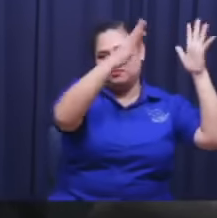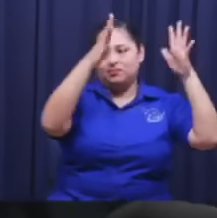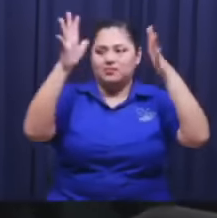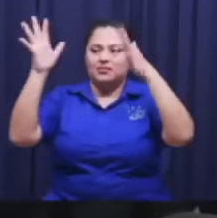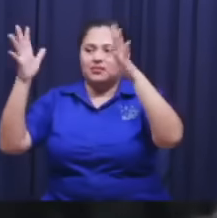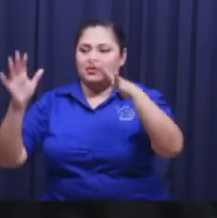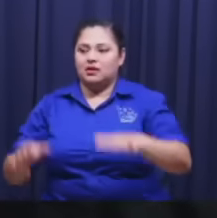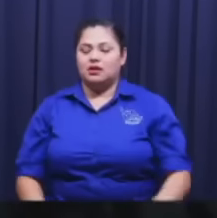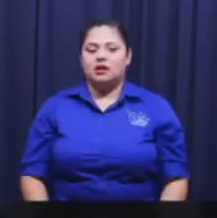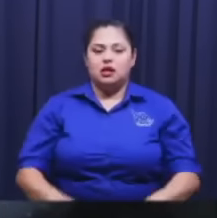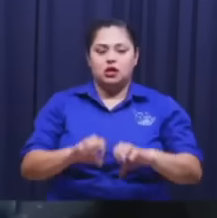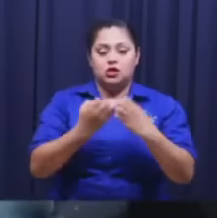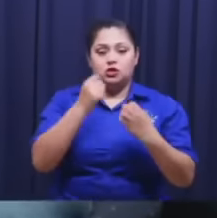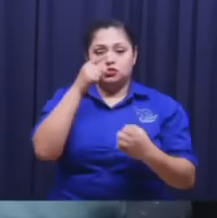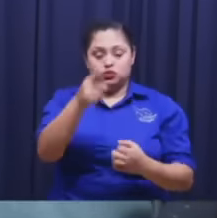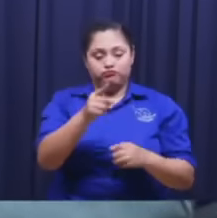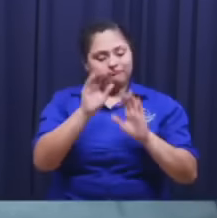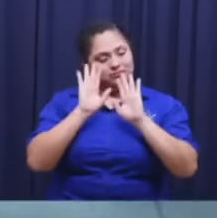Entonces resiste.